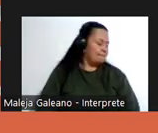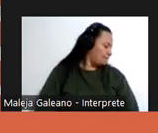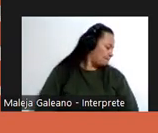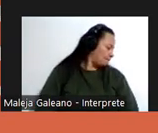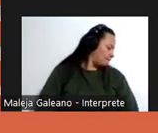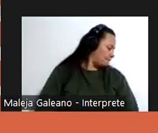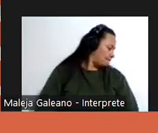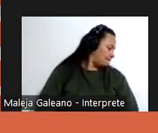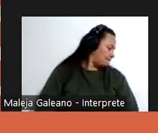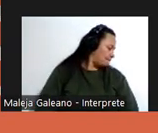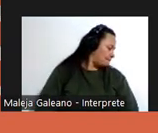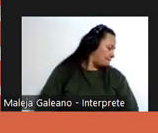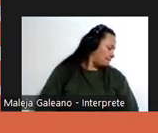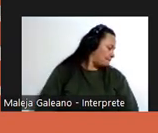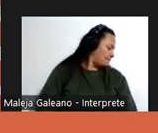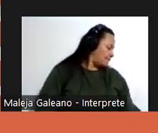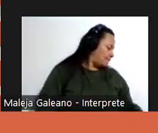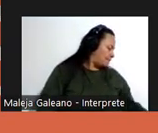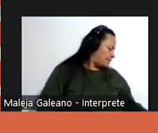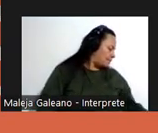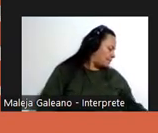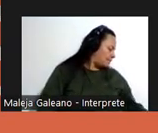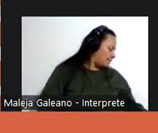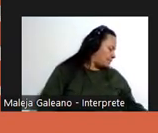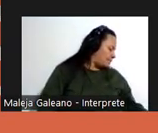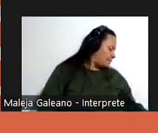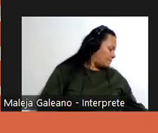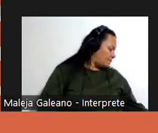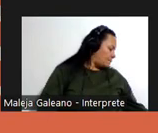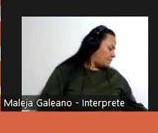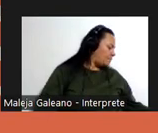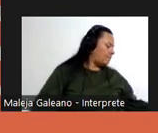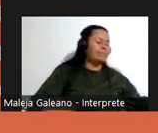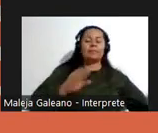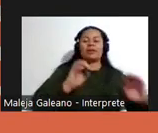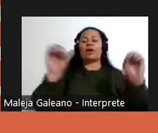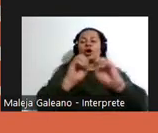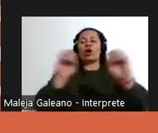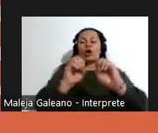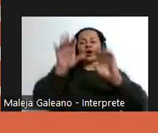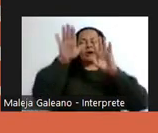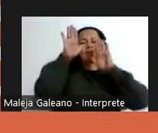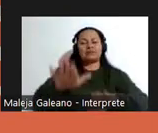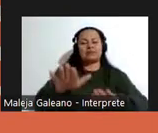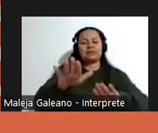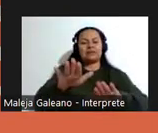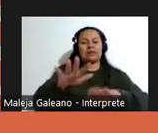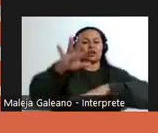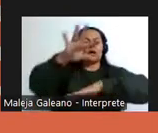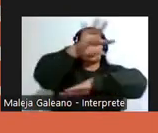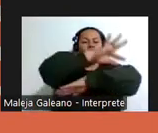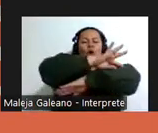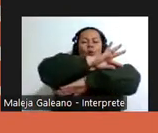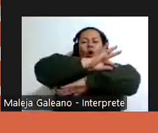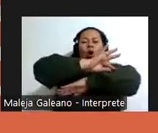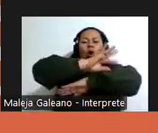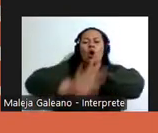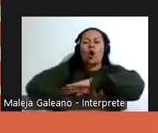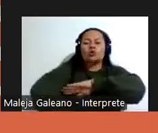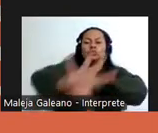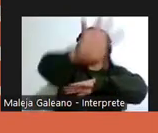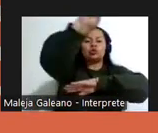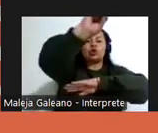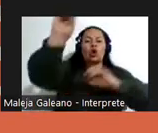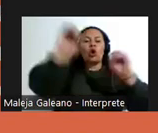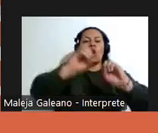Entonces, cartografiar el cuerpo justamente es representar con trazos en un cuerpo o un mapa o una parte de